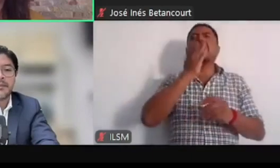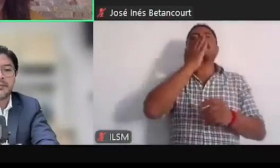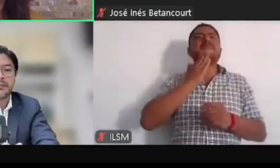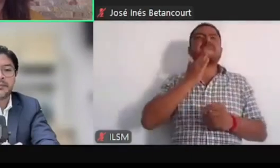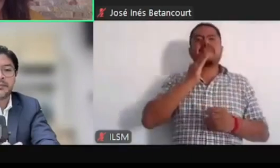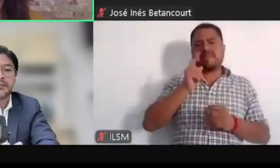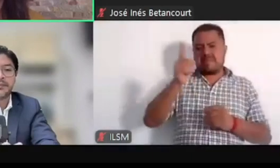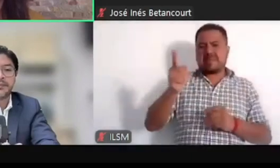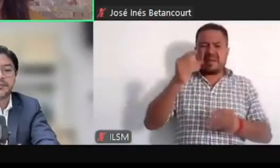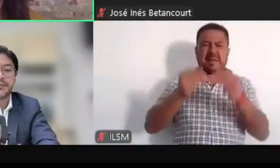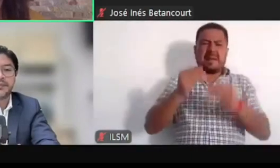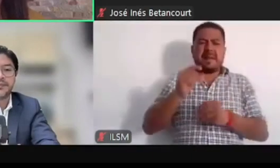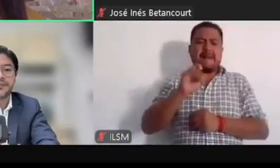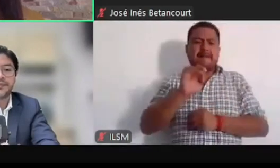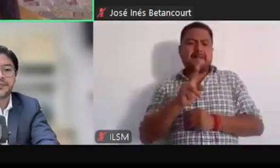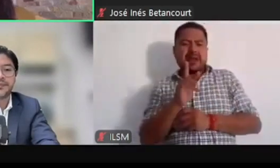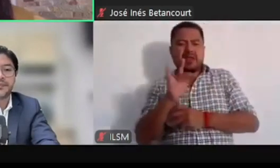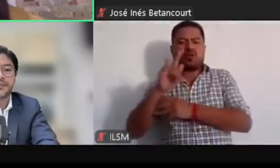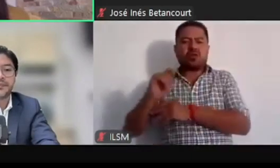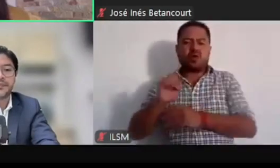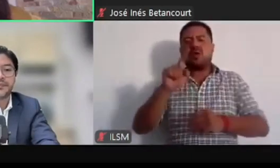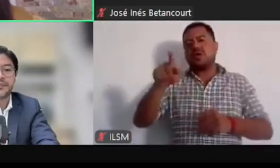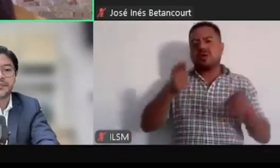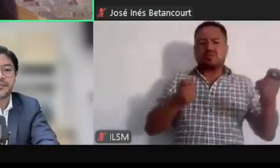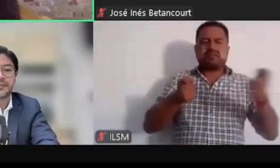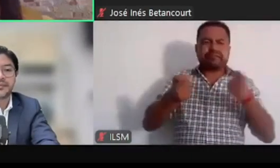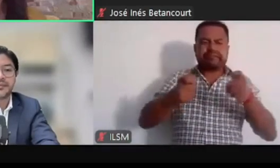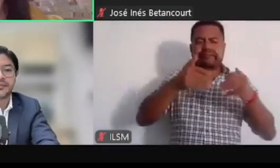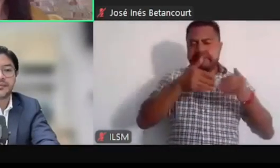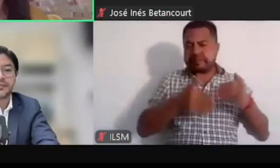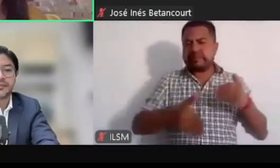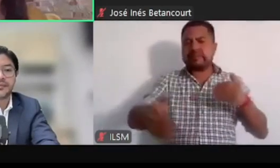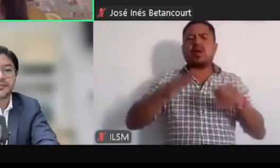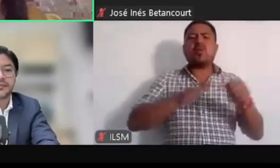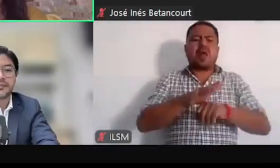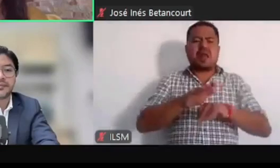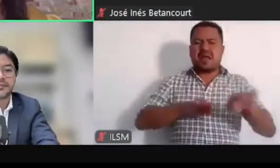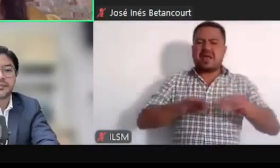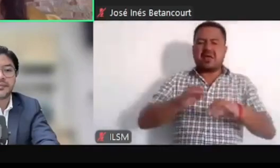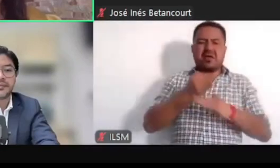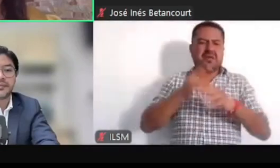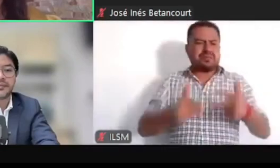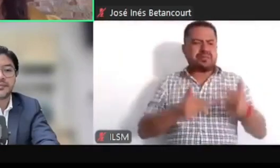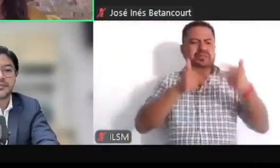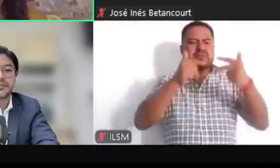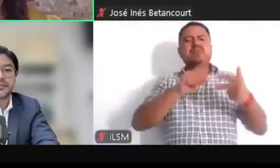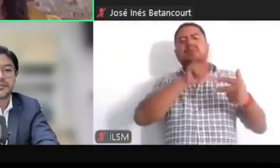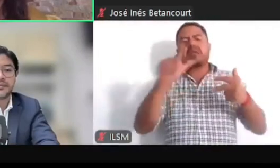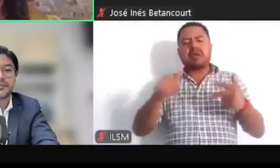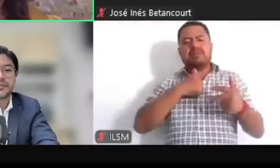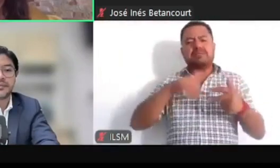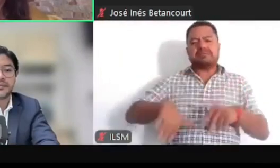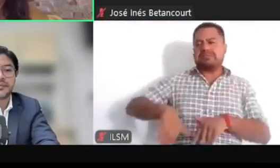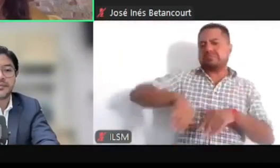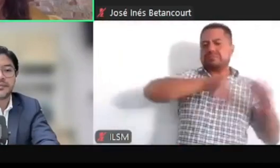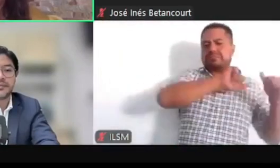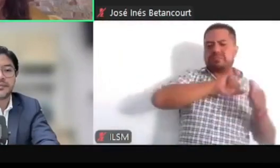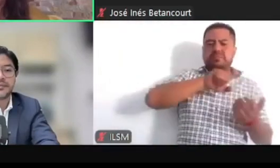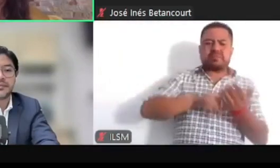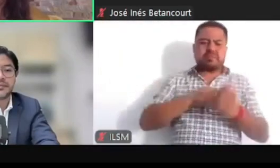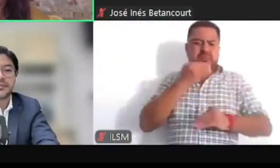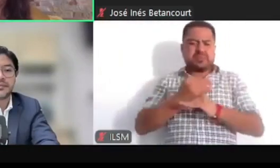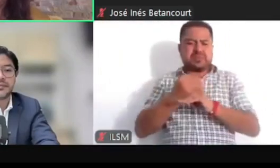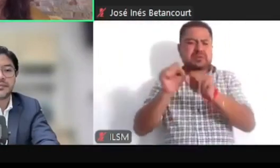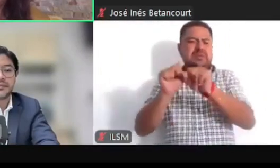magistrada Hilda Rosa Delgado Brito conduzca de aquí en adelante los trabajos de esta sesión y procedo a ausentarme de esta